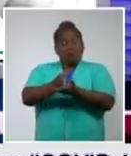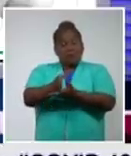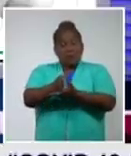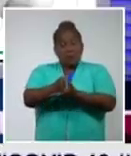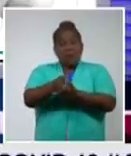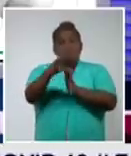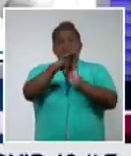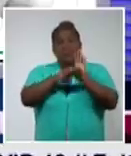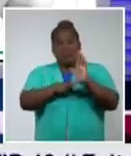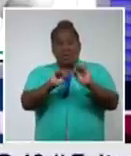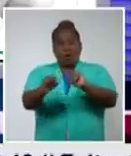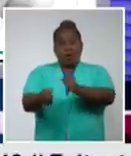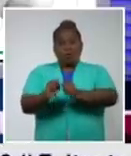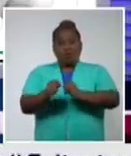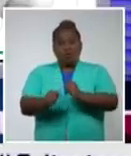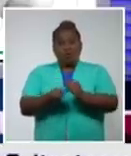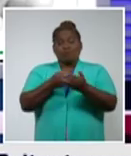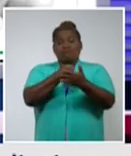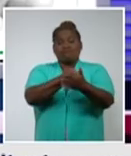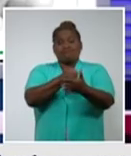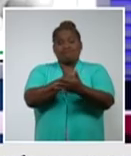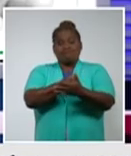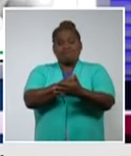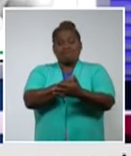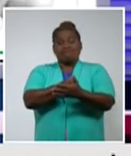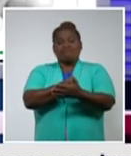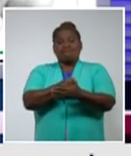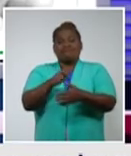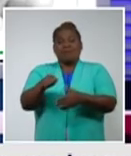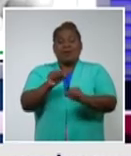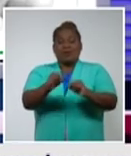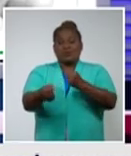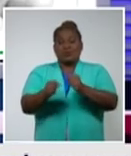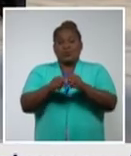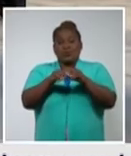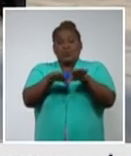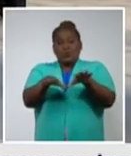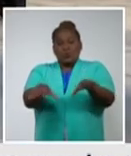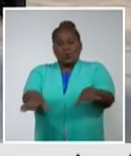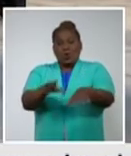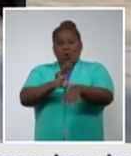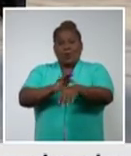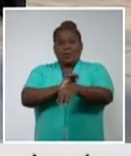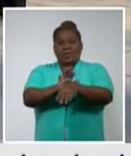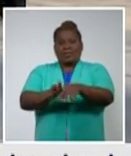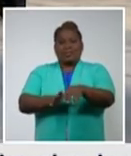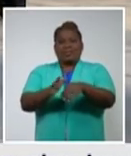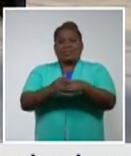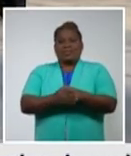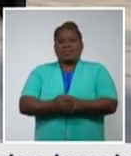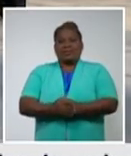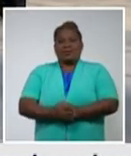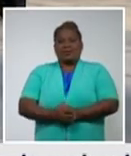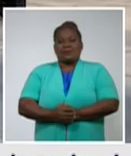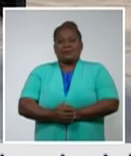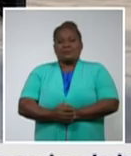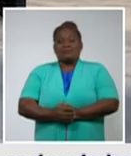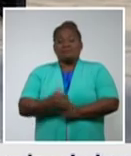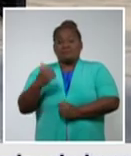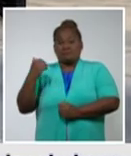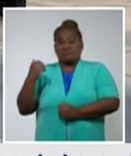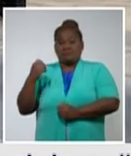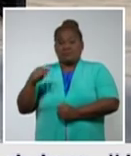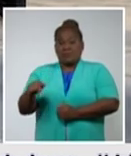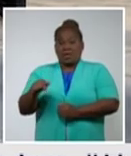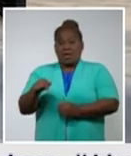enfrentamiento para controlar en el menor tiempo posible la propagación del virus. El establecimiento de